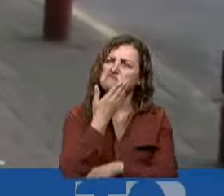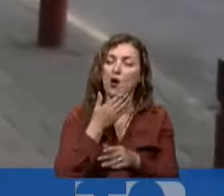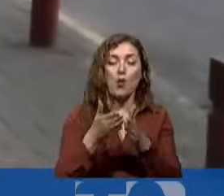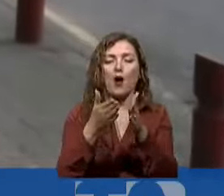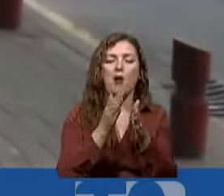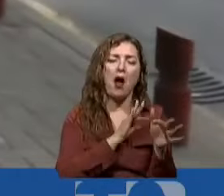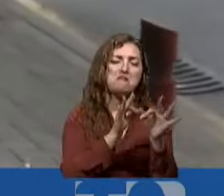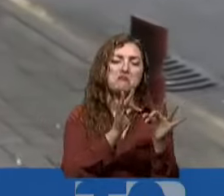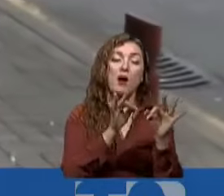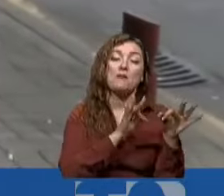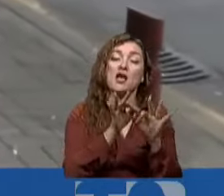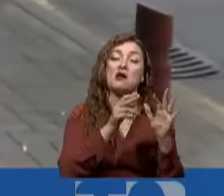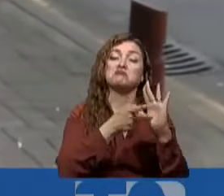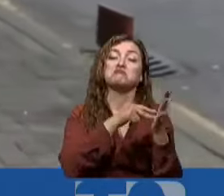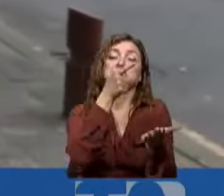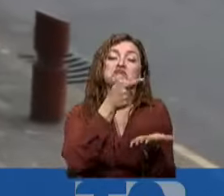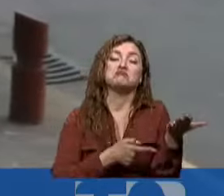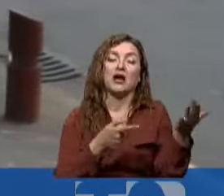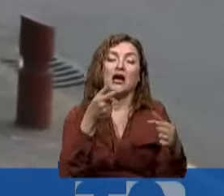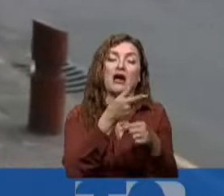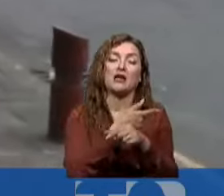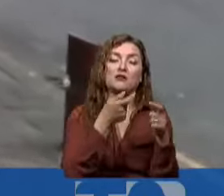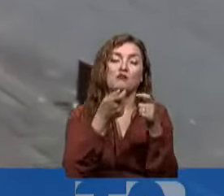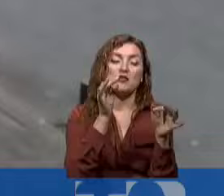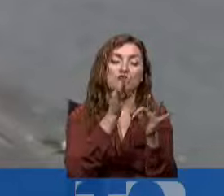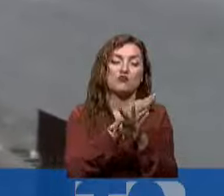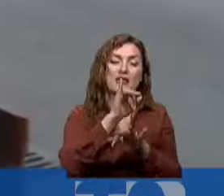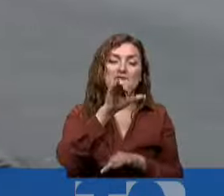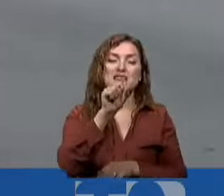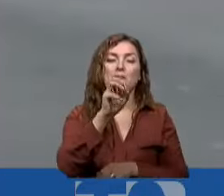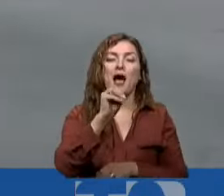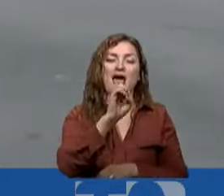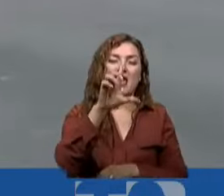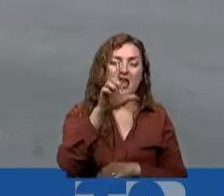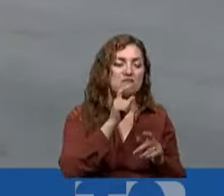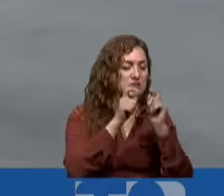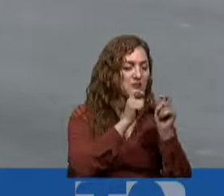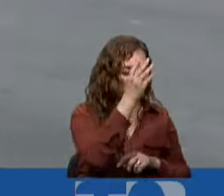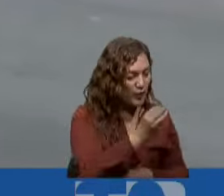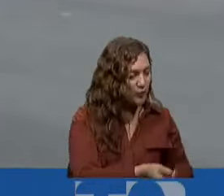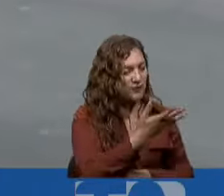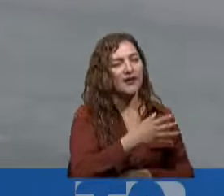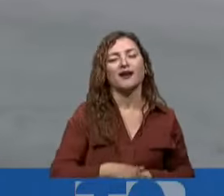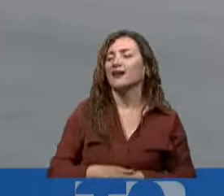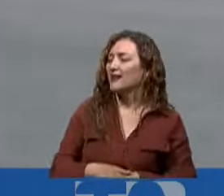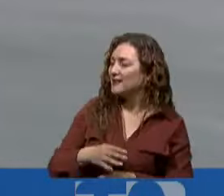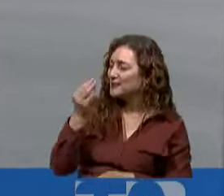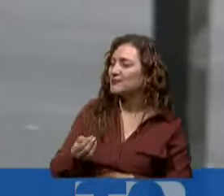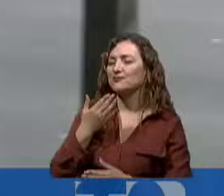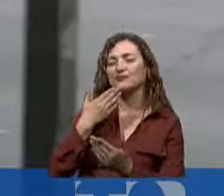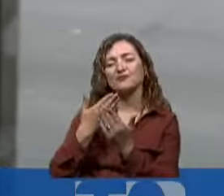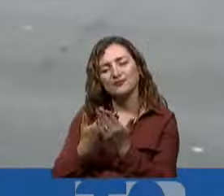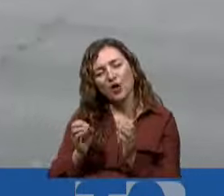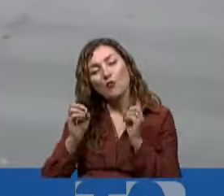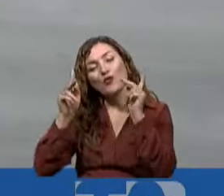nosotros Ismael Campoverde, gerente de operaciones de movilidad, que nos va a dar todos los detalles. ¿Cómo está? Buenos días. Estimada Michelle, un buen día. Te agradezco mucho el espacio que